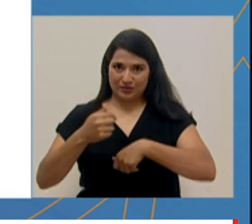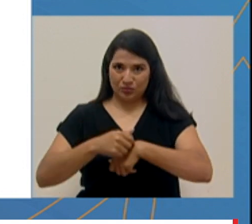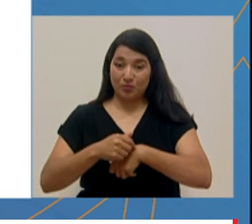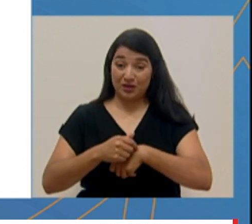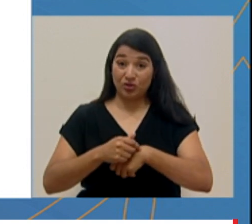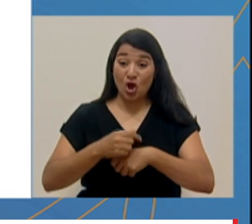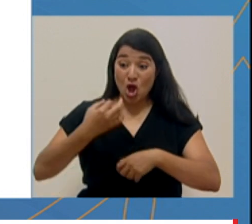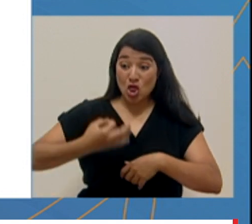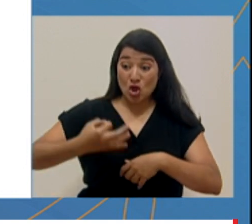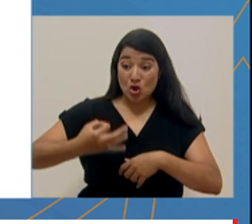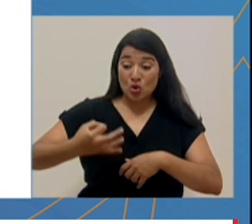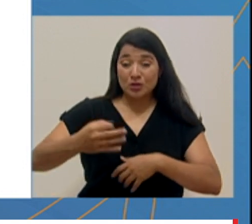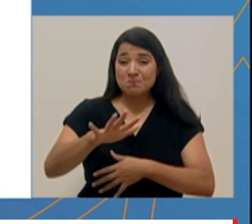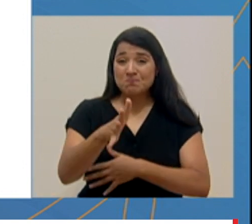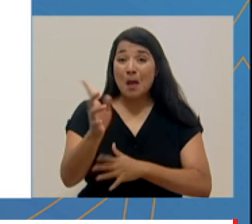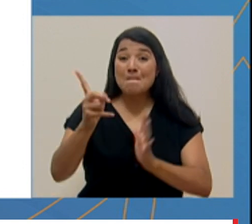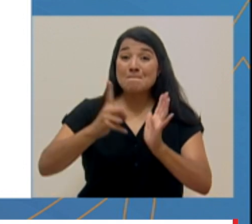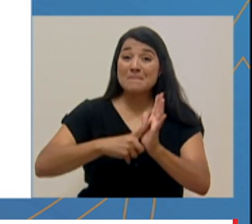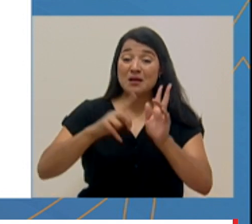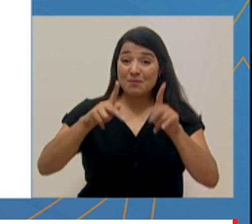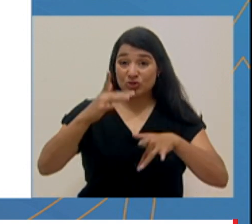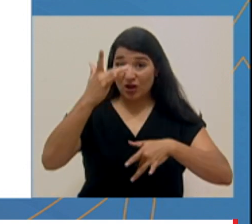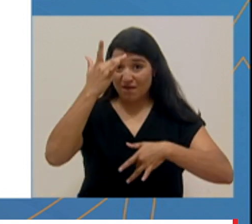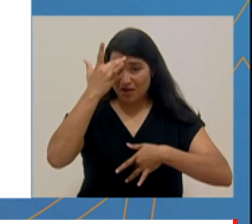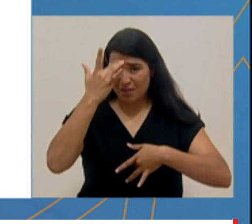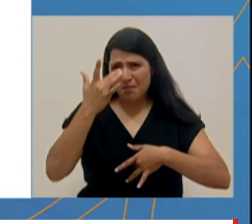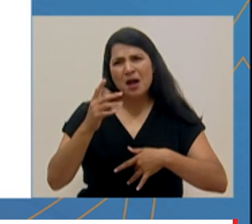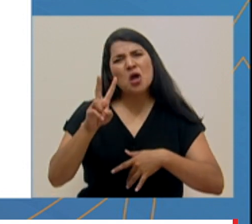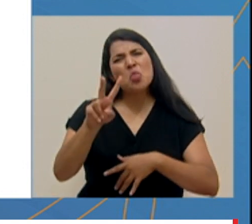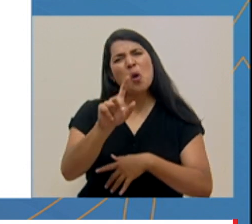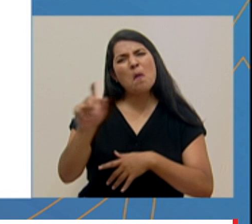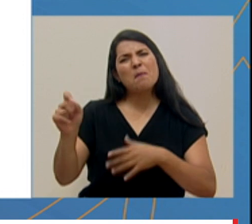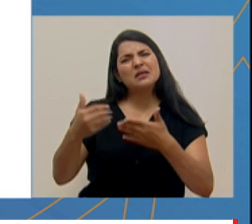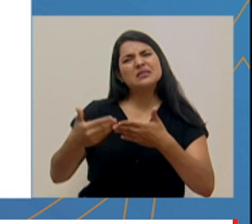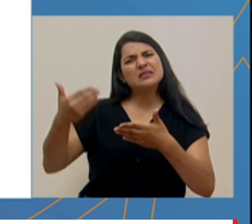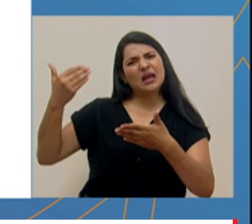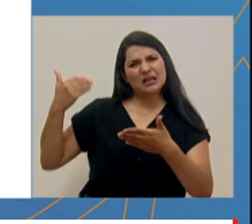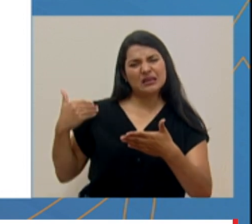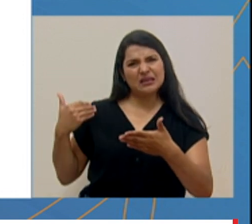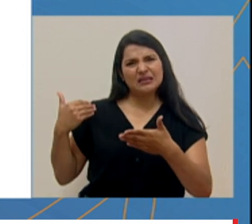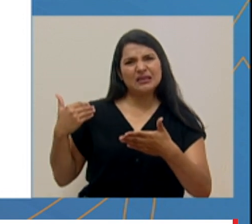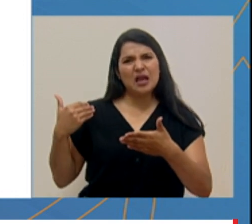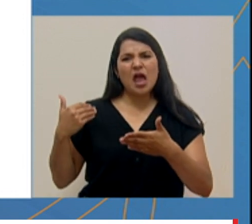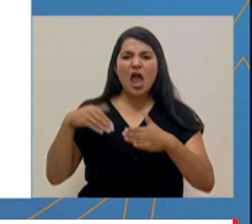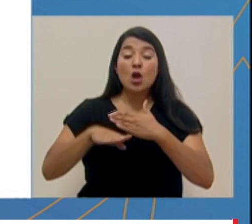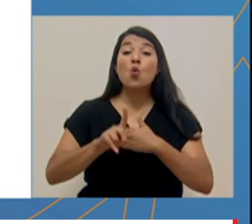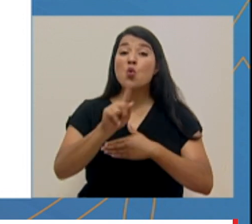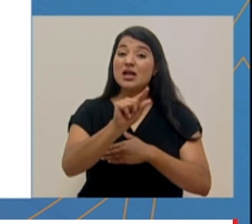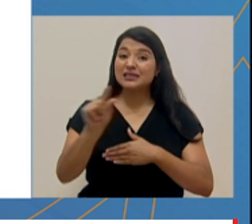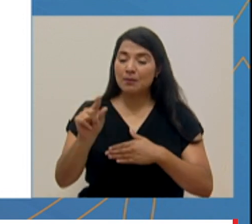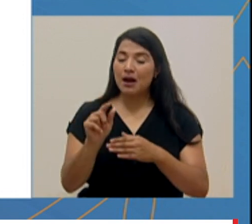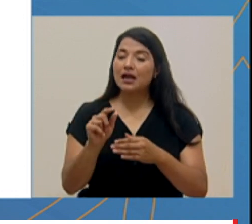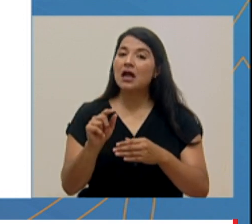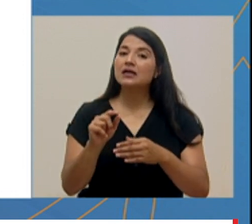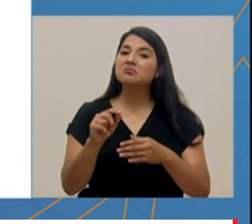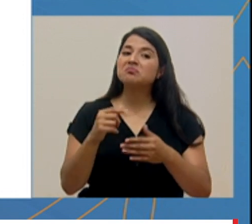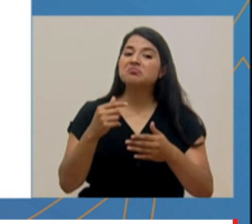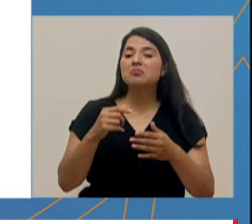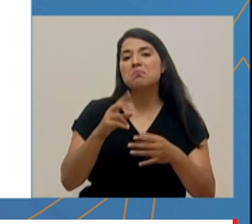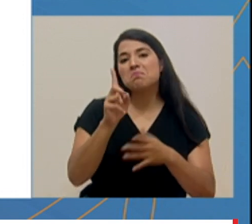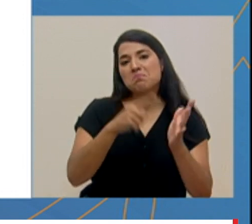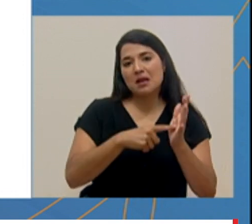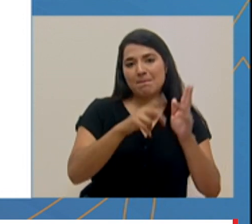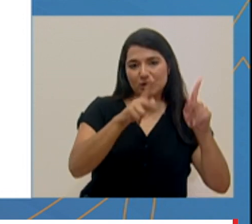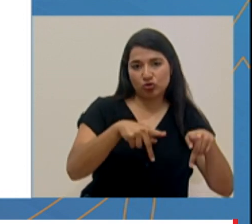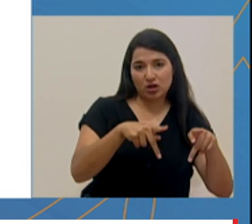de 1.000 casos por día. Hace solo 2 meses se ocupaban 5 días para llegar a 1.000 casos y hoy ya lo superamos